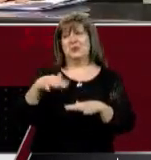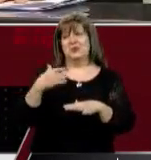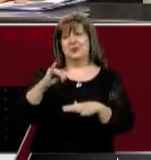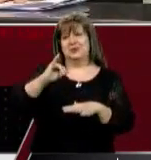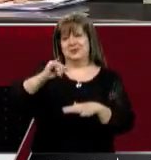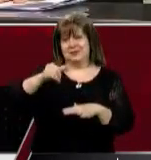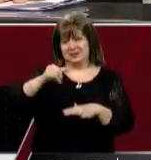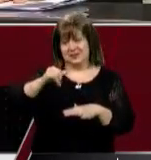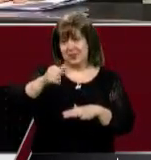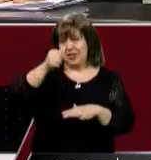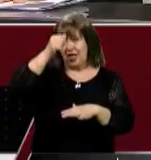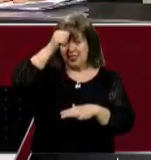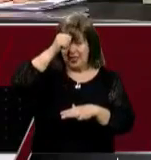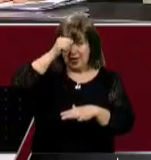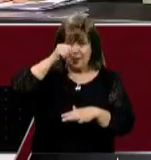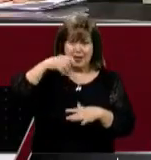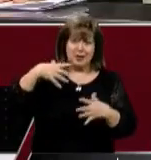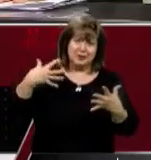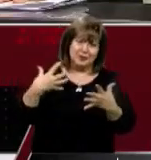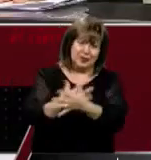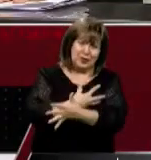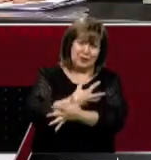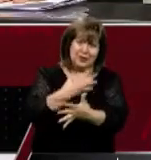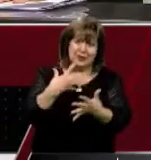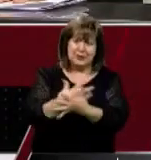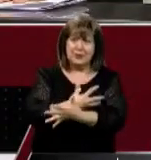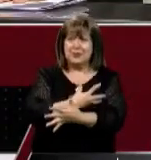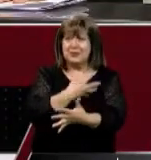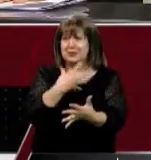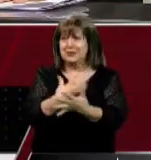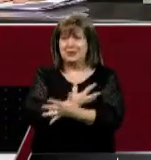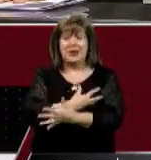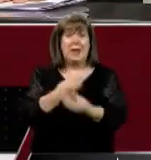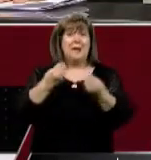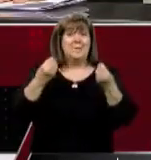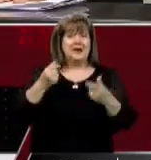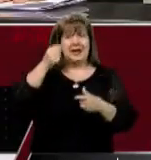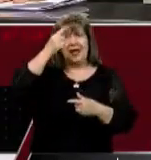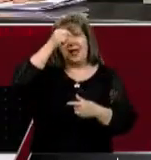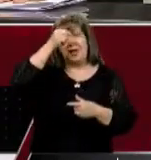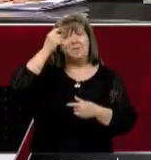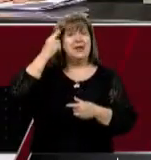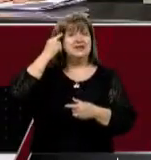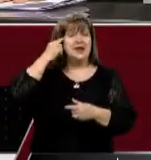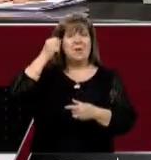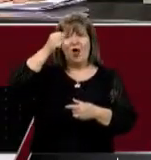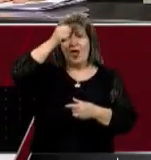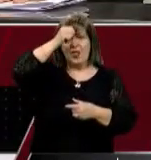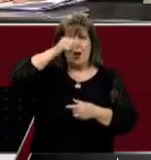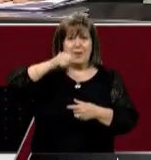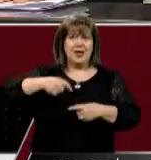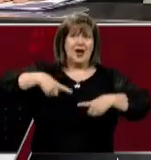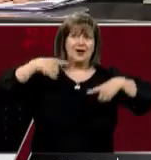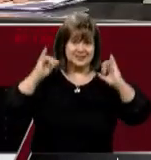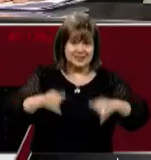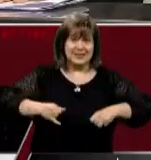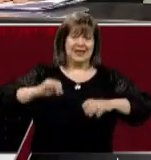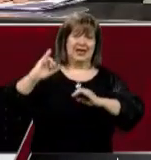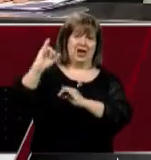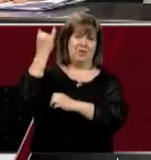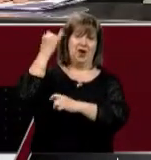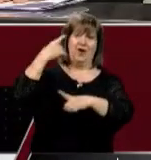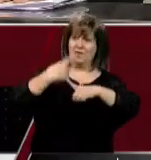se sufrió mucho el domingo porque pensábamos que era el domingo de fiesta